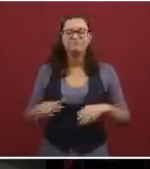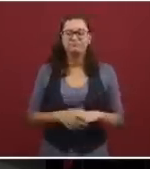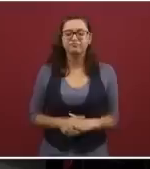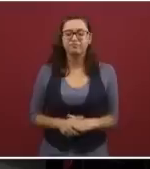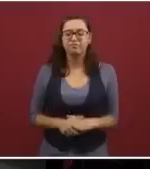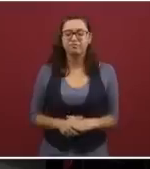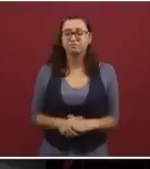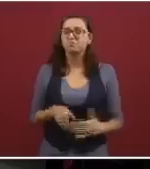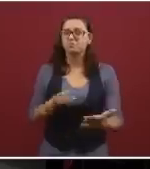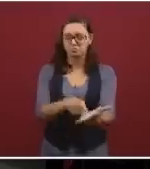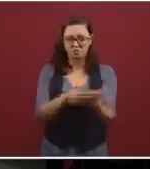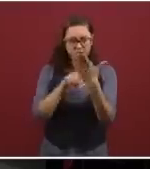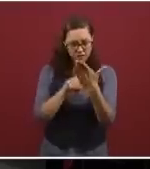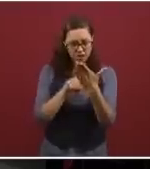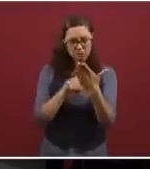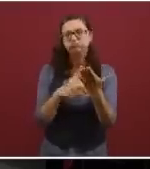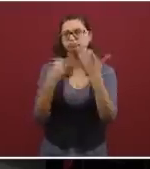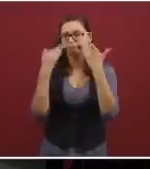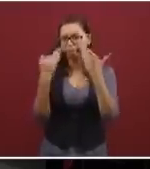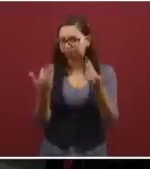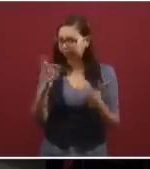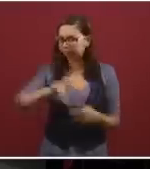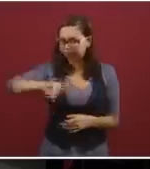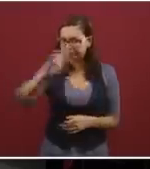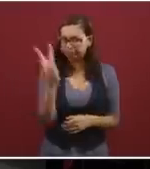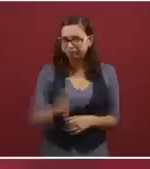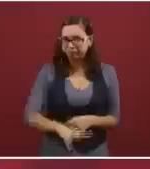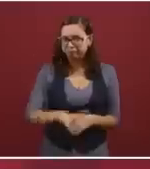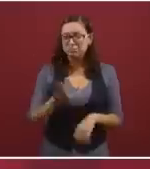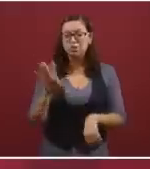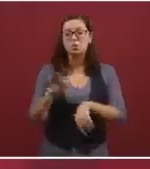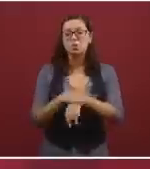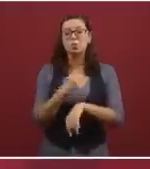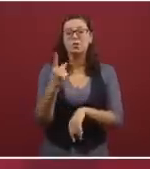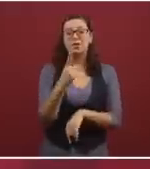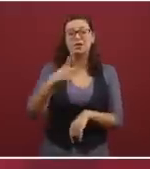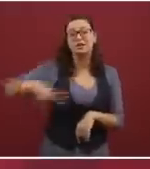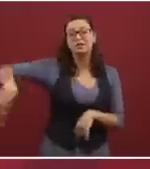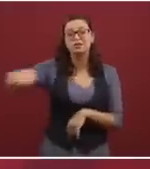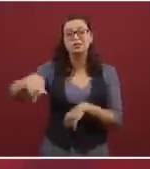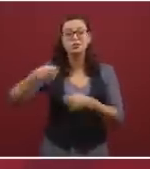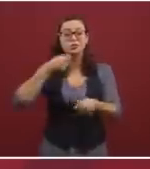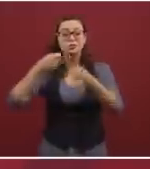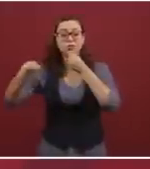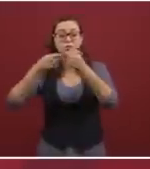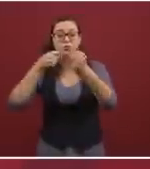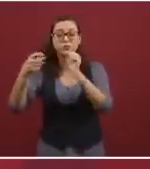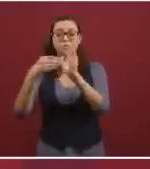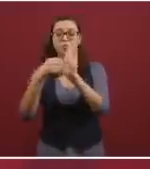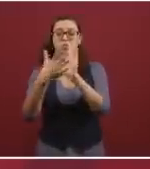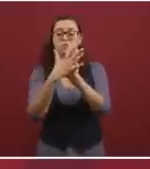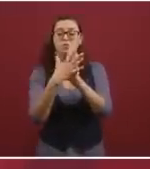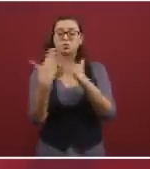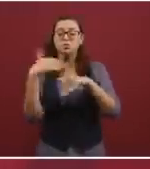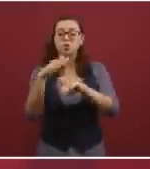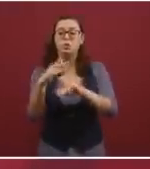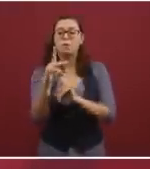Me consta porque sus reportajes sobre